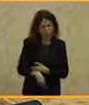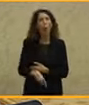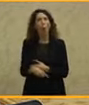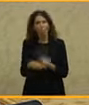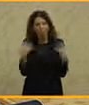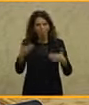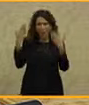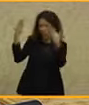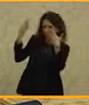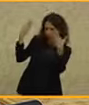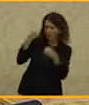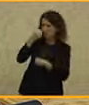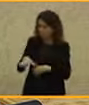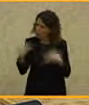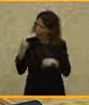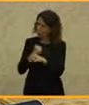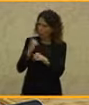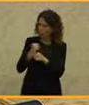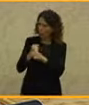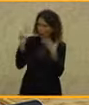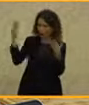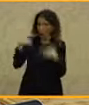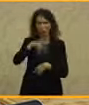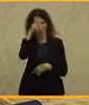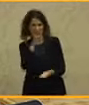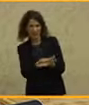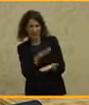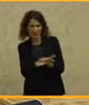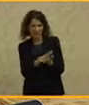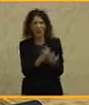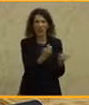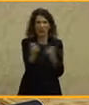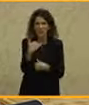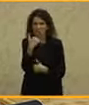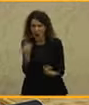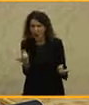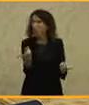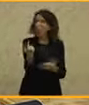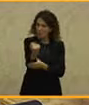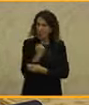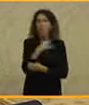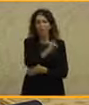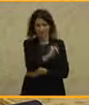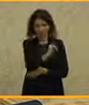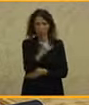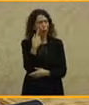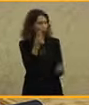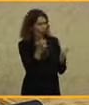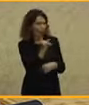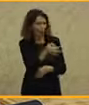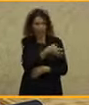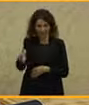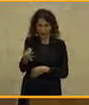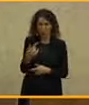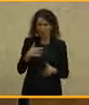macho. Sí. Menudo currazo que te estás pegando, ¿eh? Yeah. Pero tú no te preocupes, que yo estoy aquí para lo que haga falta, llegado la caballería, ¿vale? Vale, no, está todo controlado. Lo